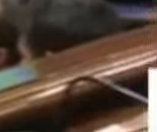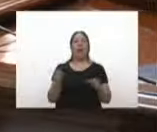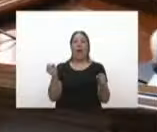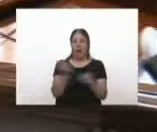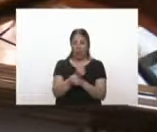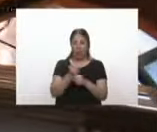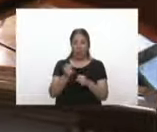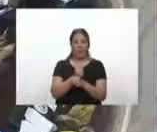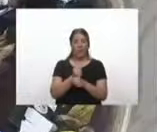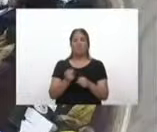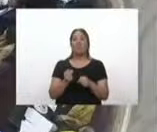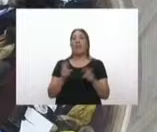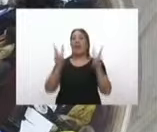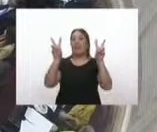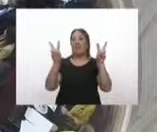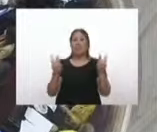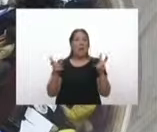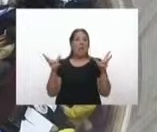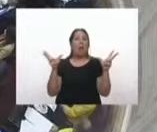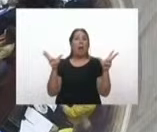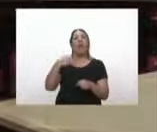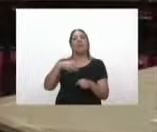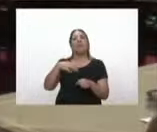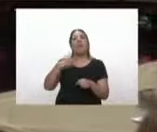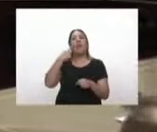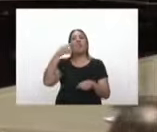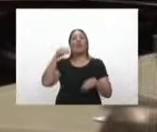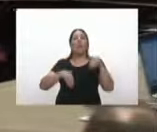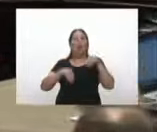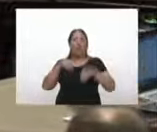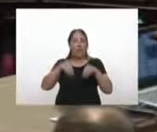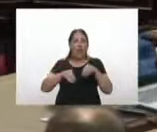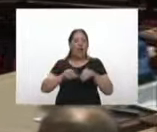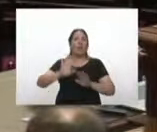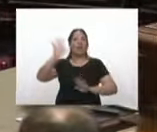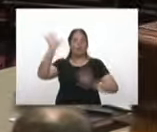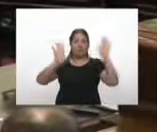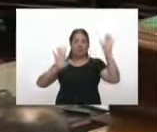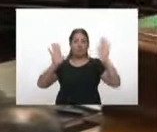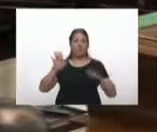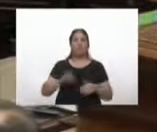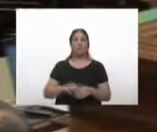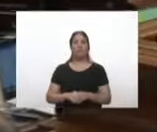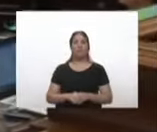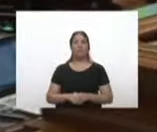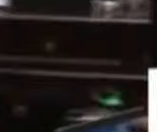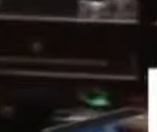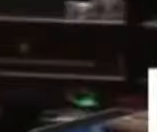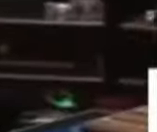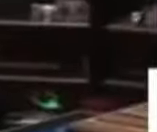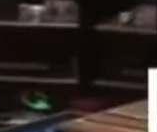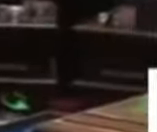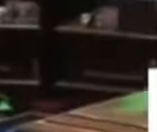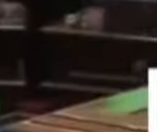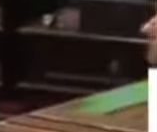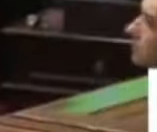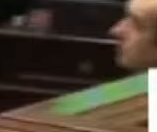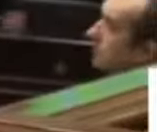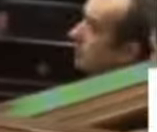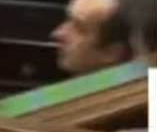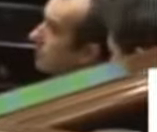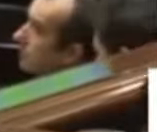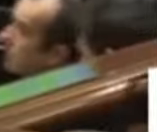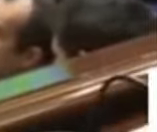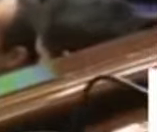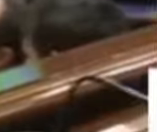año durante los... ¿Cuánto dura la gestión de un senador? Cuatro. Seis años. Claro, seis años, senador, cuatro años. Entraste como asesor. Cuatro diputados. Y...